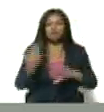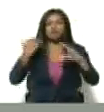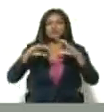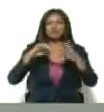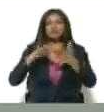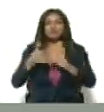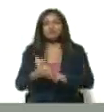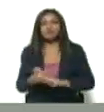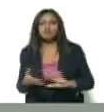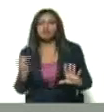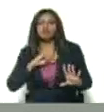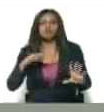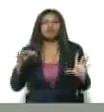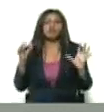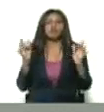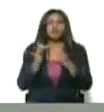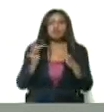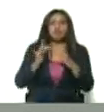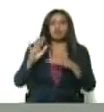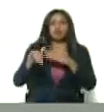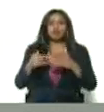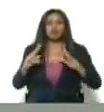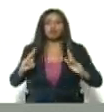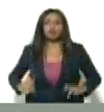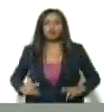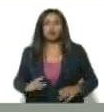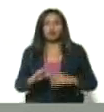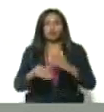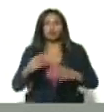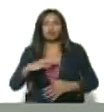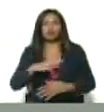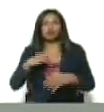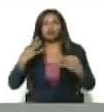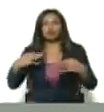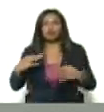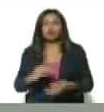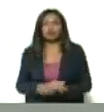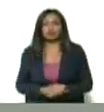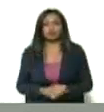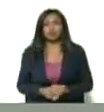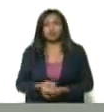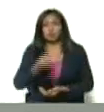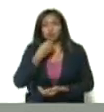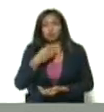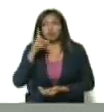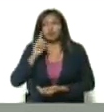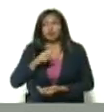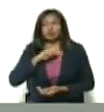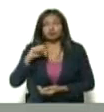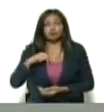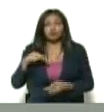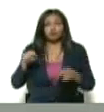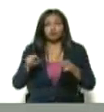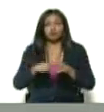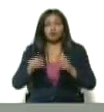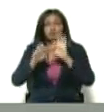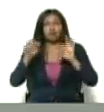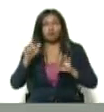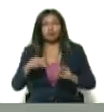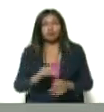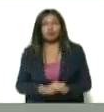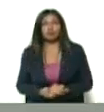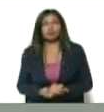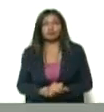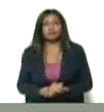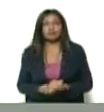para que nos relacionemos de manera diferente entre los humanos y con la naturaleza. Bueno, tenemos que relacionarnos de manera